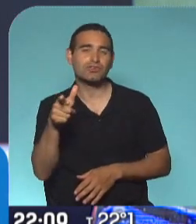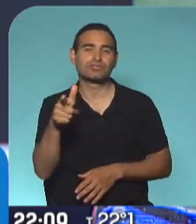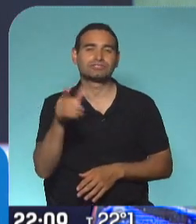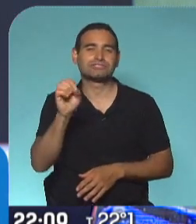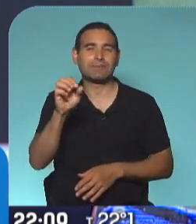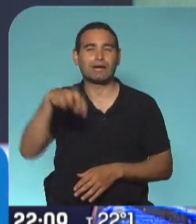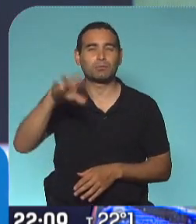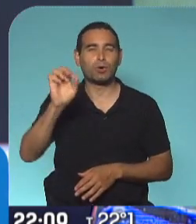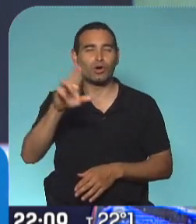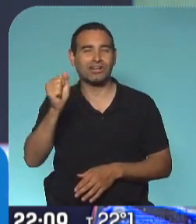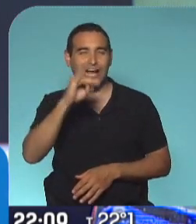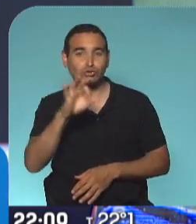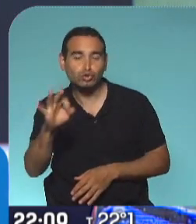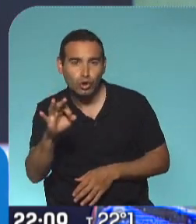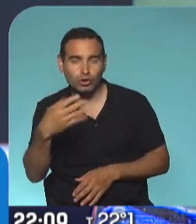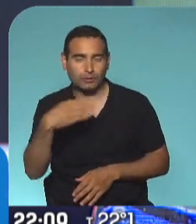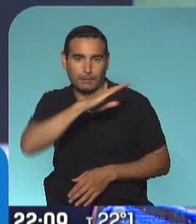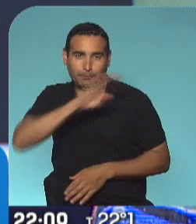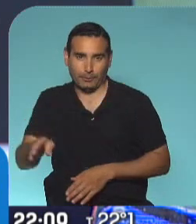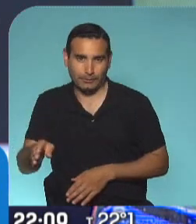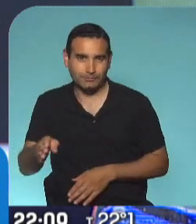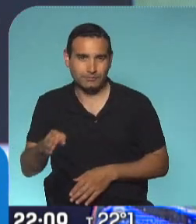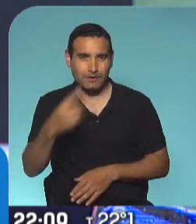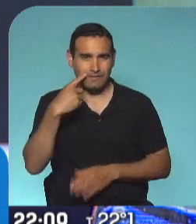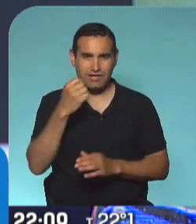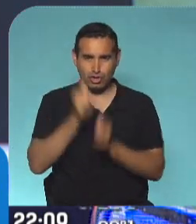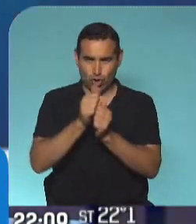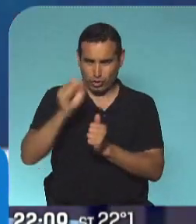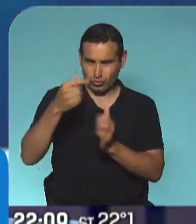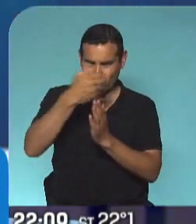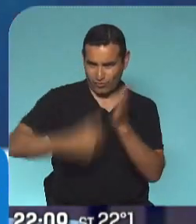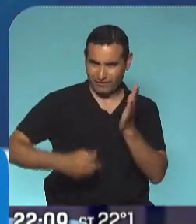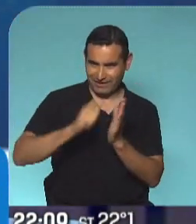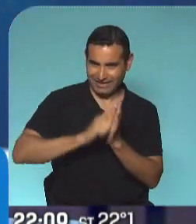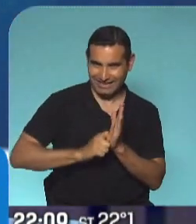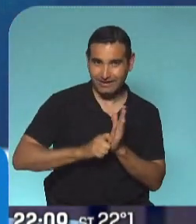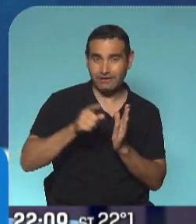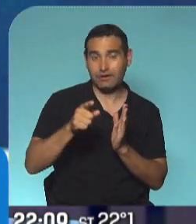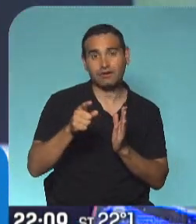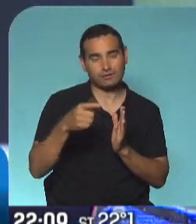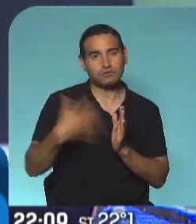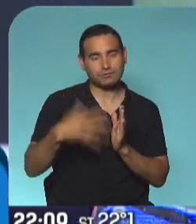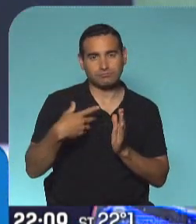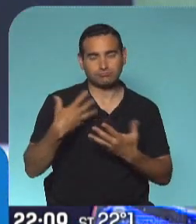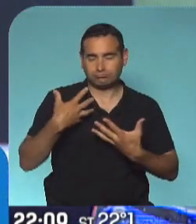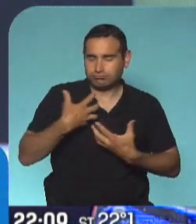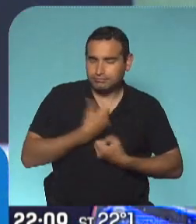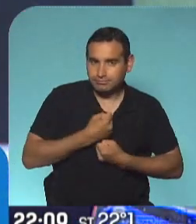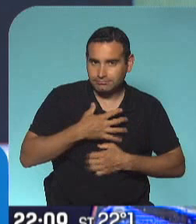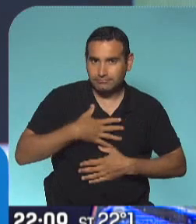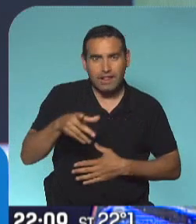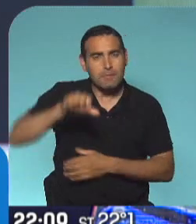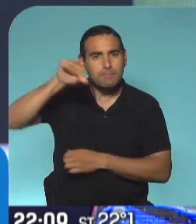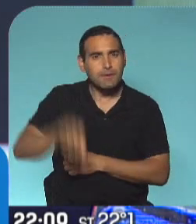en Uruguay y está en su biografía, que atravesó hasta un periodo de presión cuando